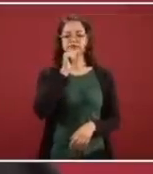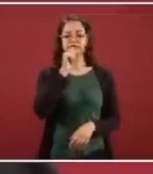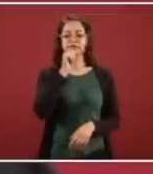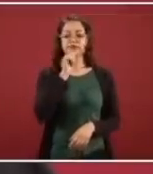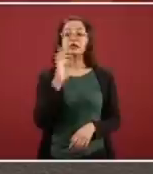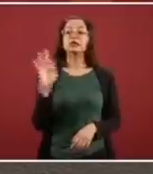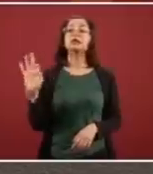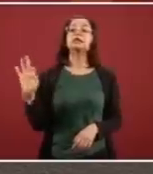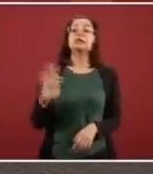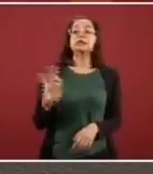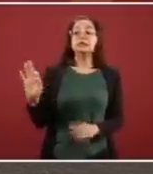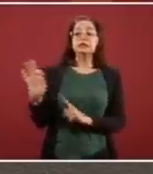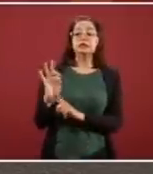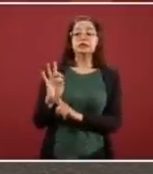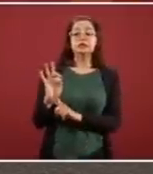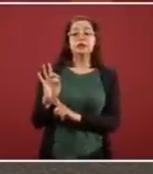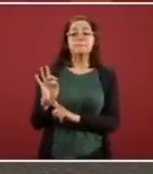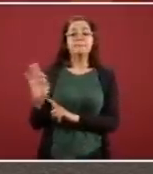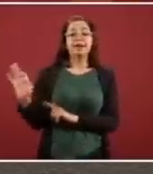responsable de